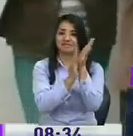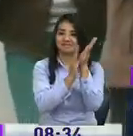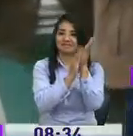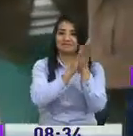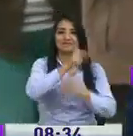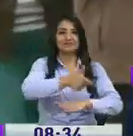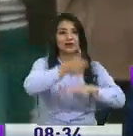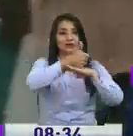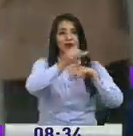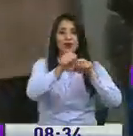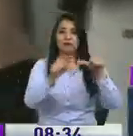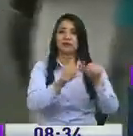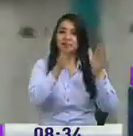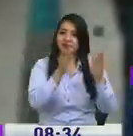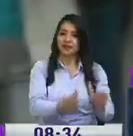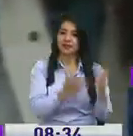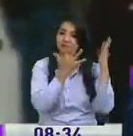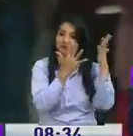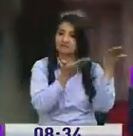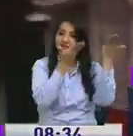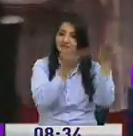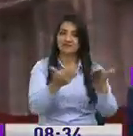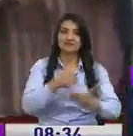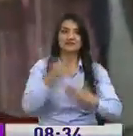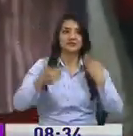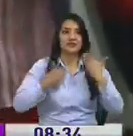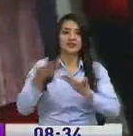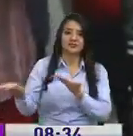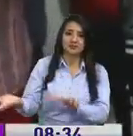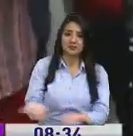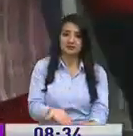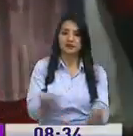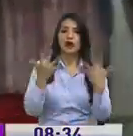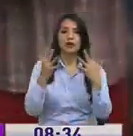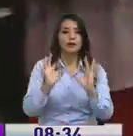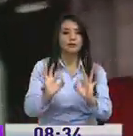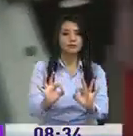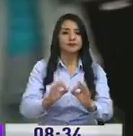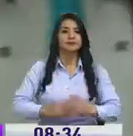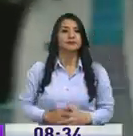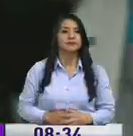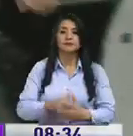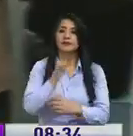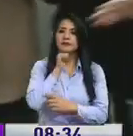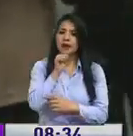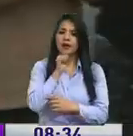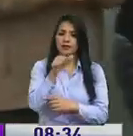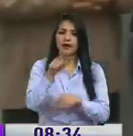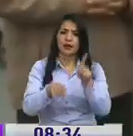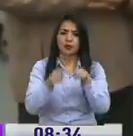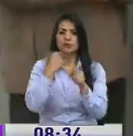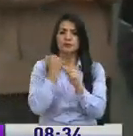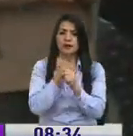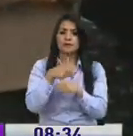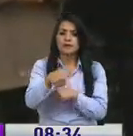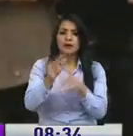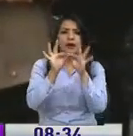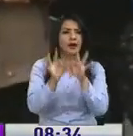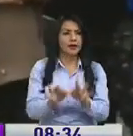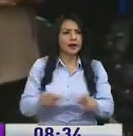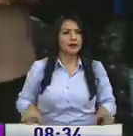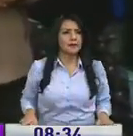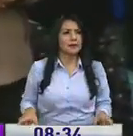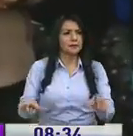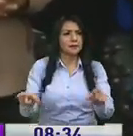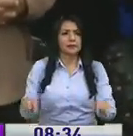autoridad, a ponerle también alegría a la entrega de esta obra. Entiendo que aún faltan algunos trabajos de las aceras y